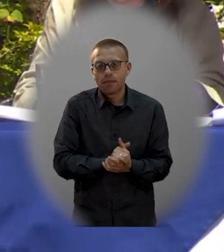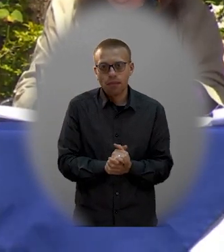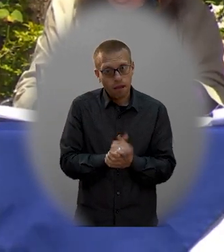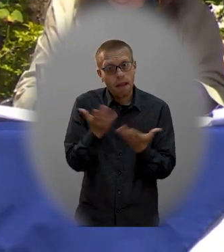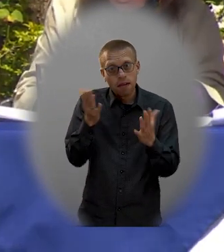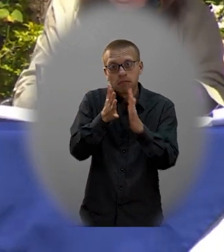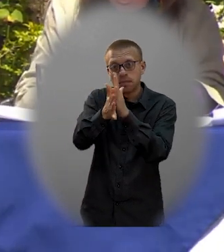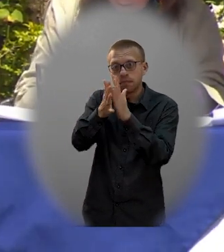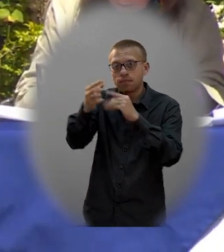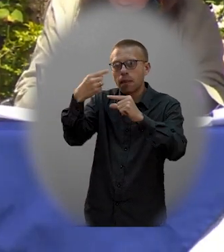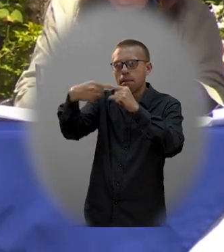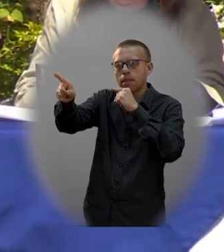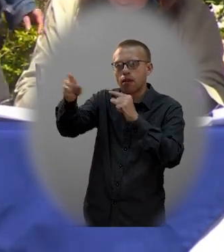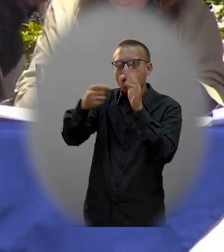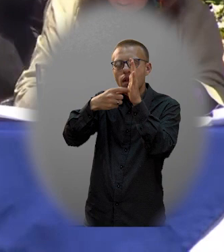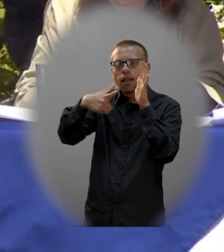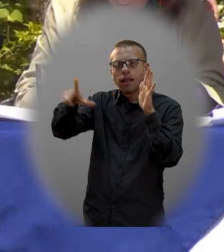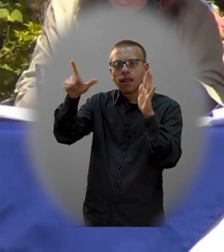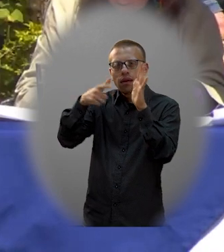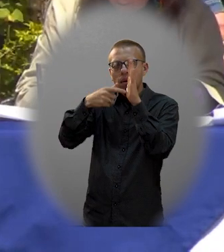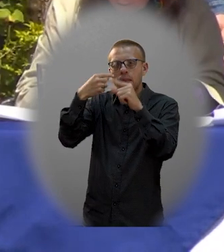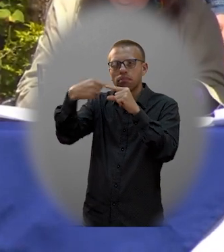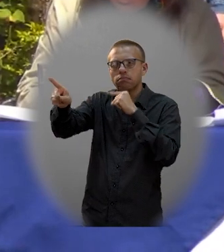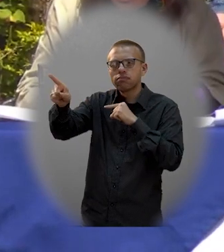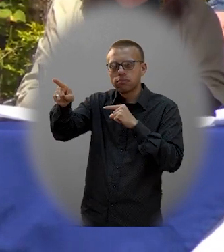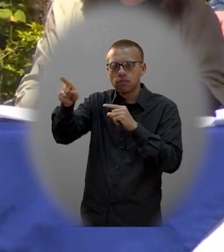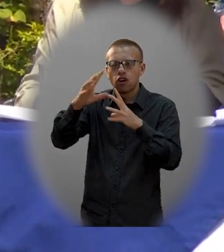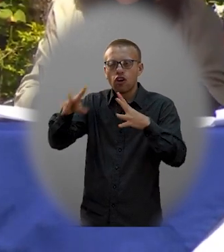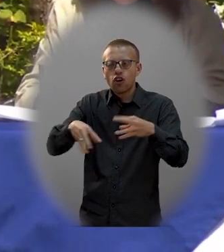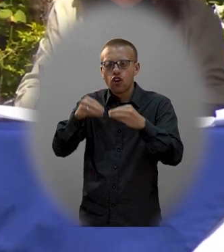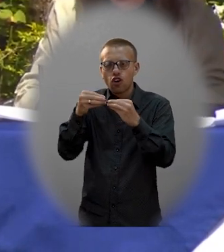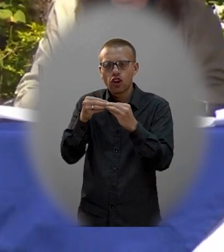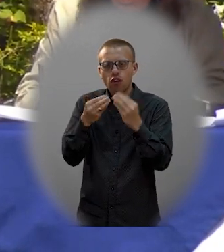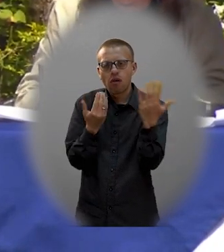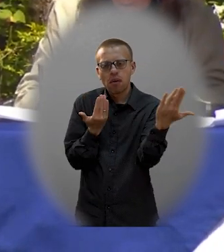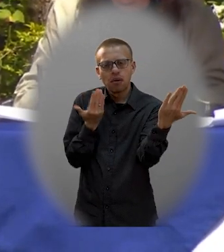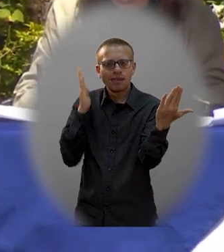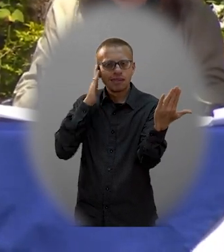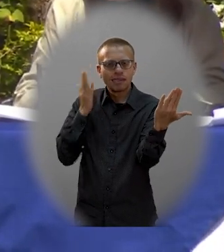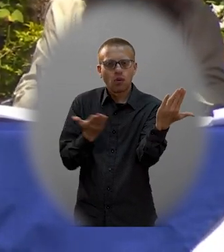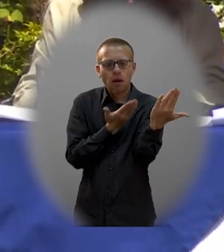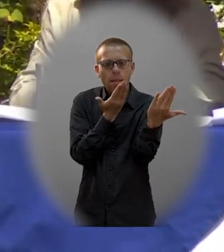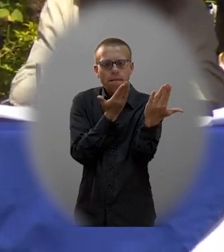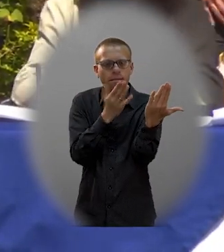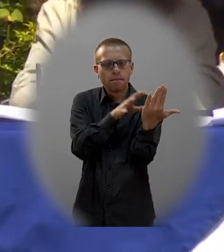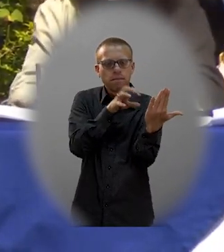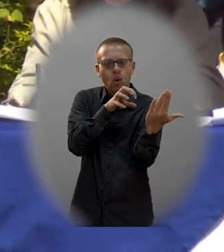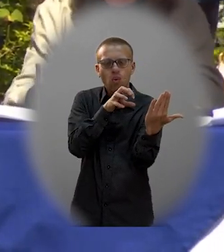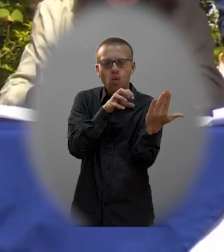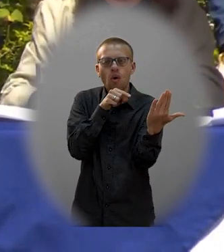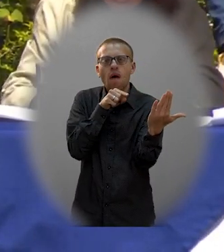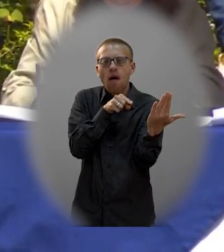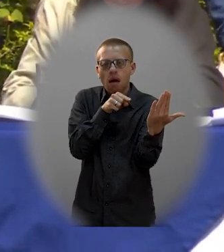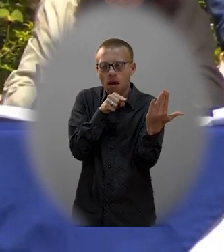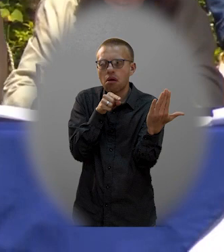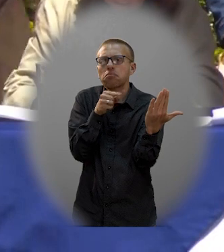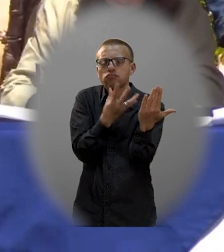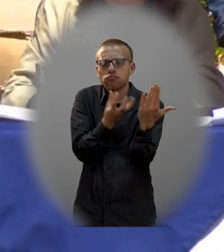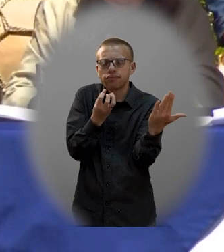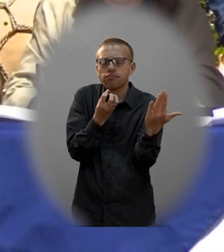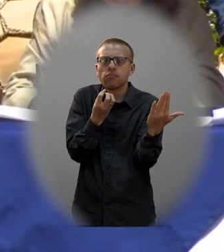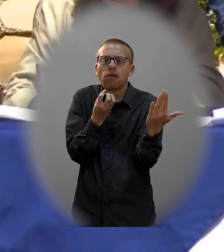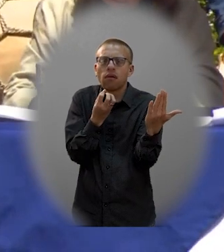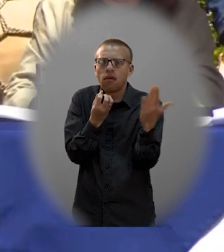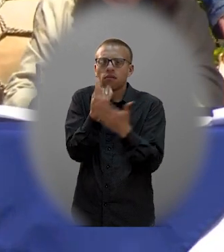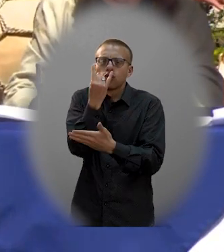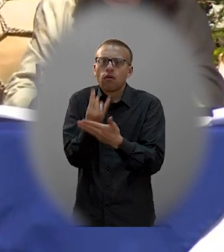también, el link con este código QR también para que ustedes revisen el protocolo que tenemos, que